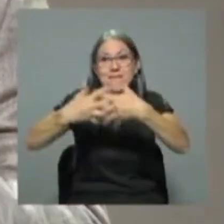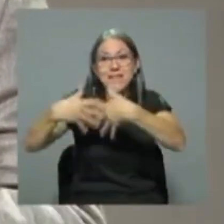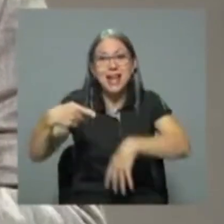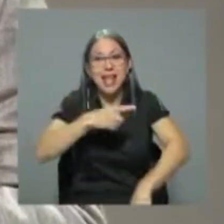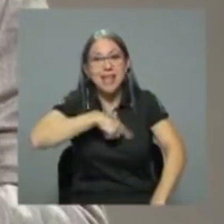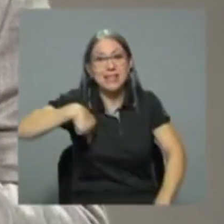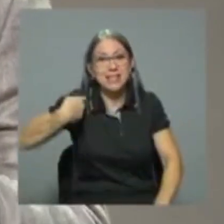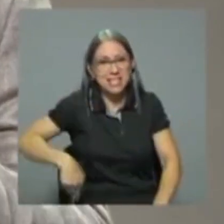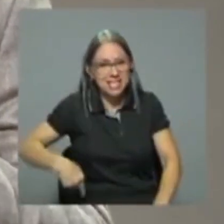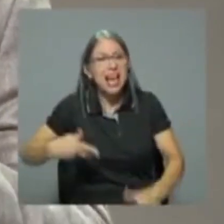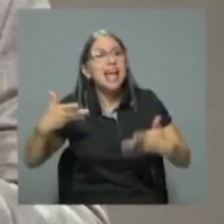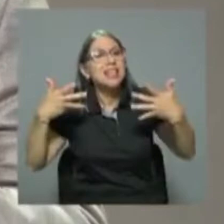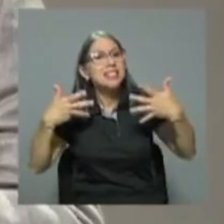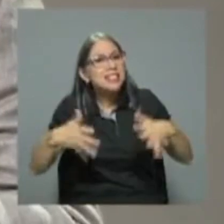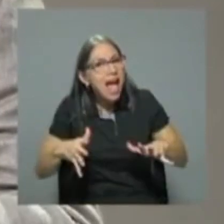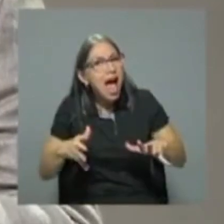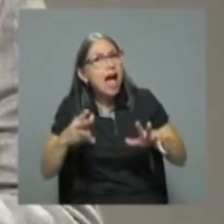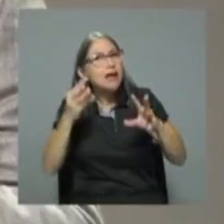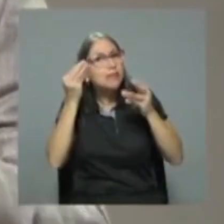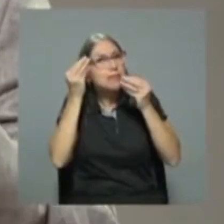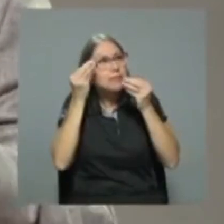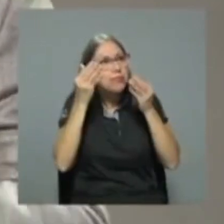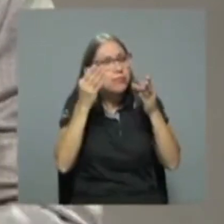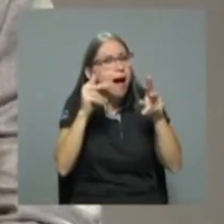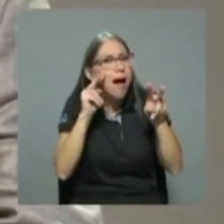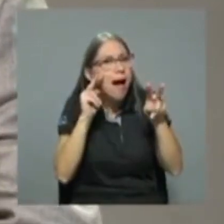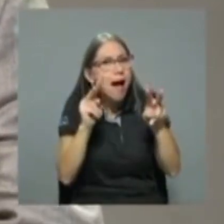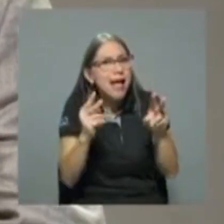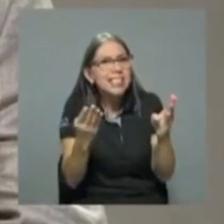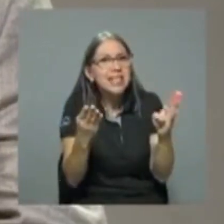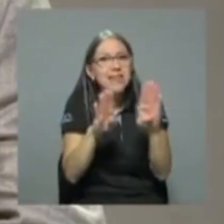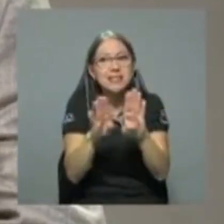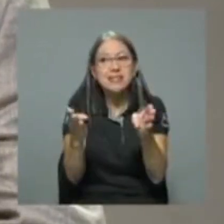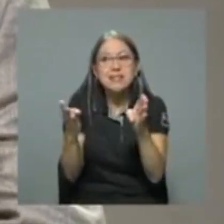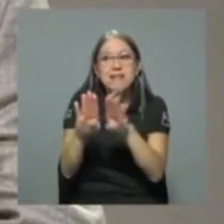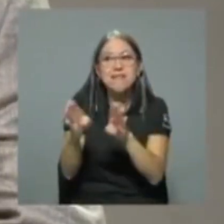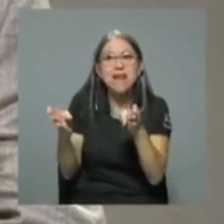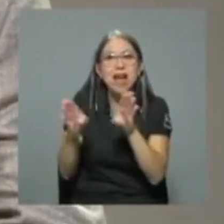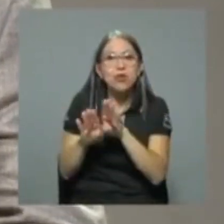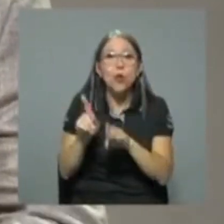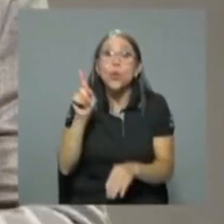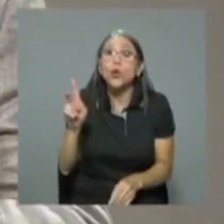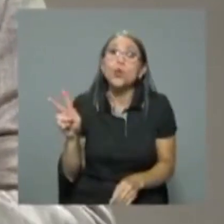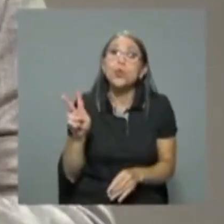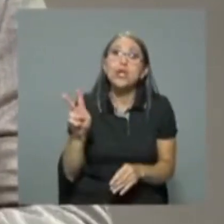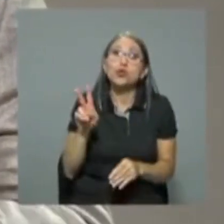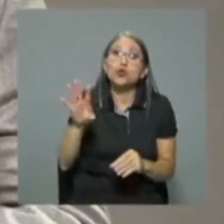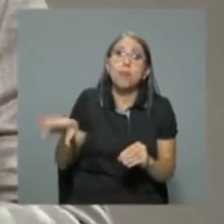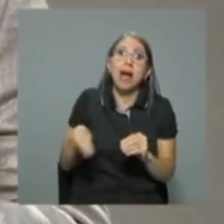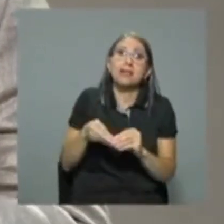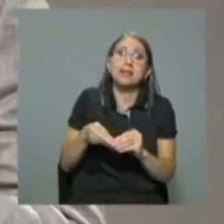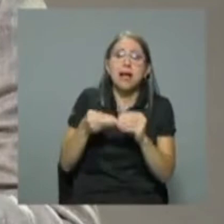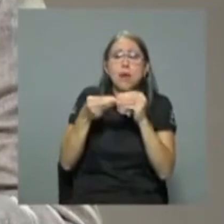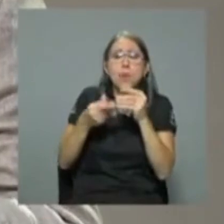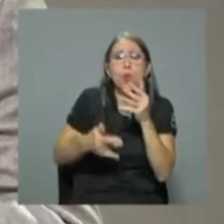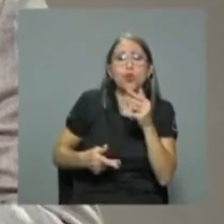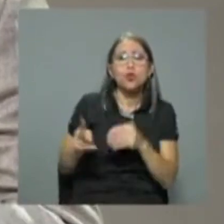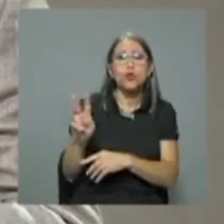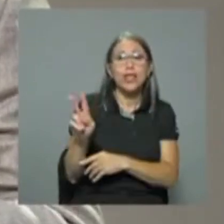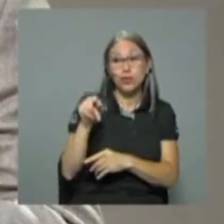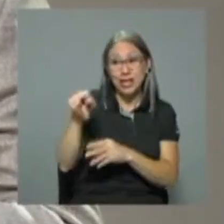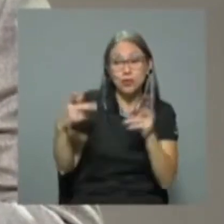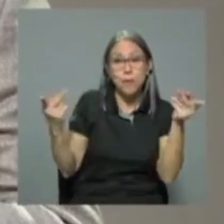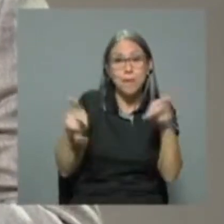dando señales de que estaban cerrando por un virus más, de tantos virus que han salido. Y eso es en enero del